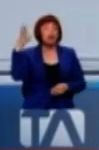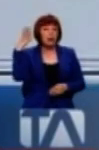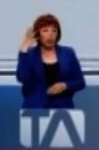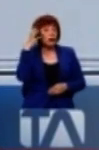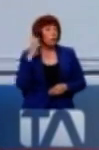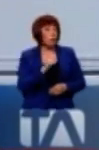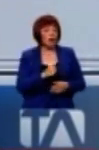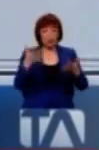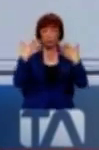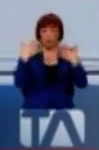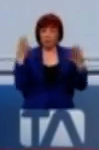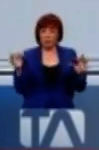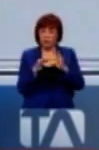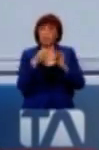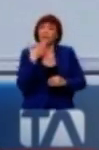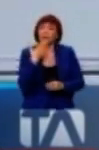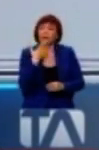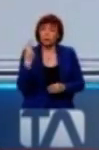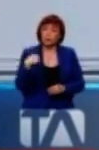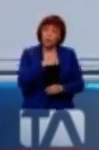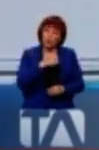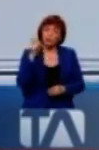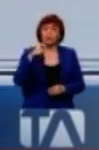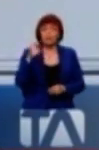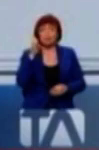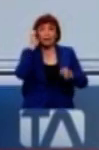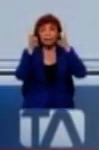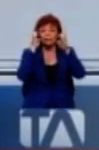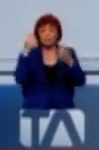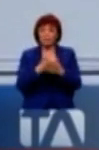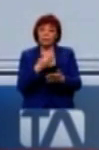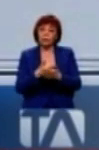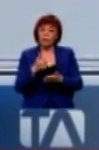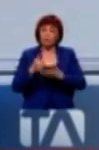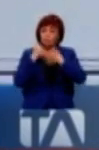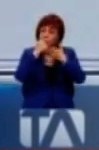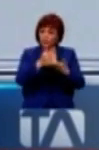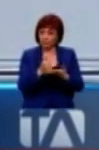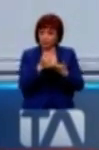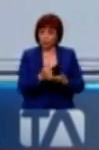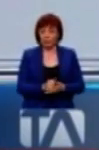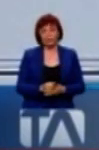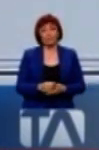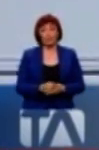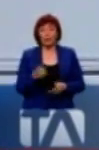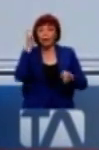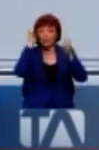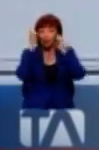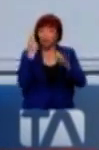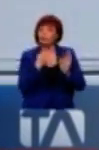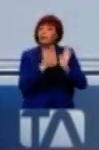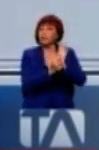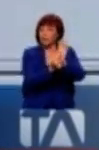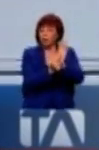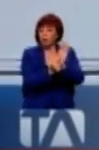claros. Si no tenemos una estrategia, si no sostenemos esa estrategia, seguramente va a ser muy difícil mantener el vuelo. Hay que generar estrategias en donde, por ejemplo, promovamos